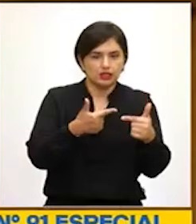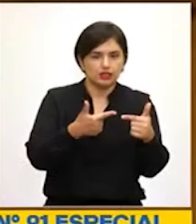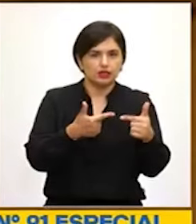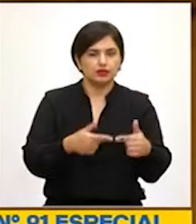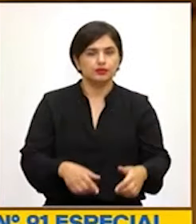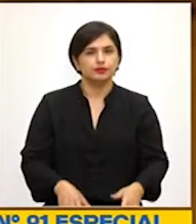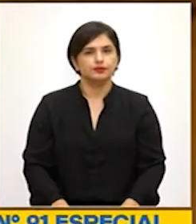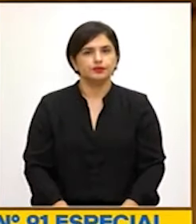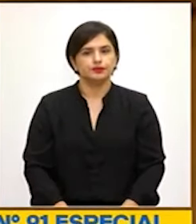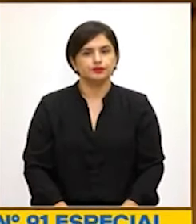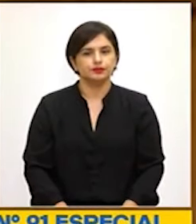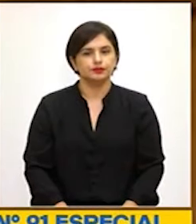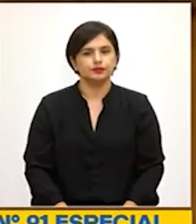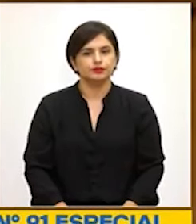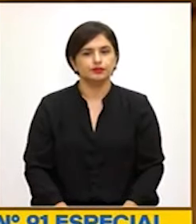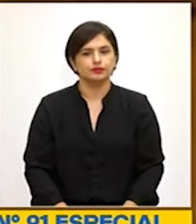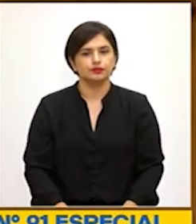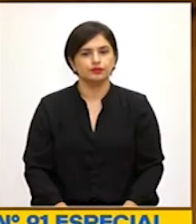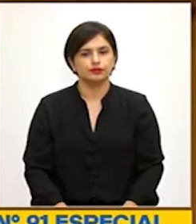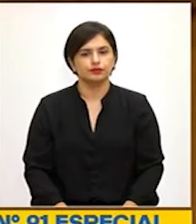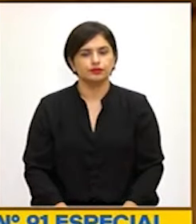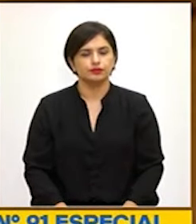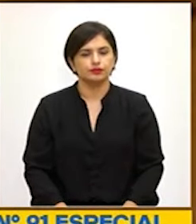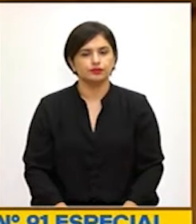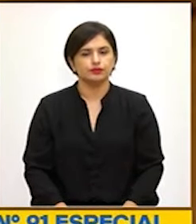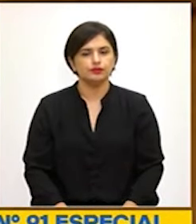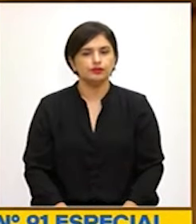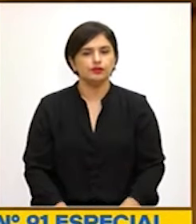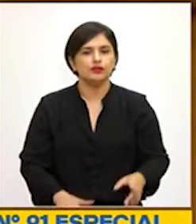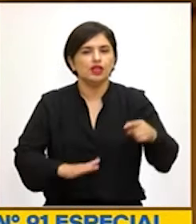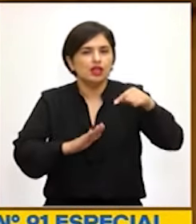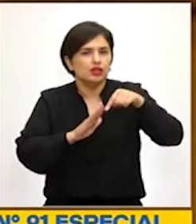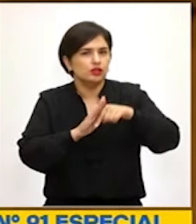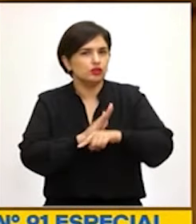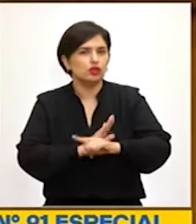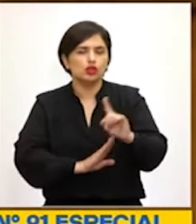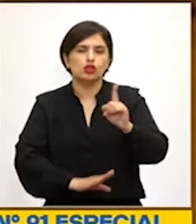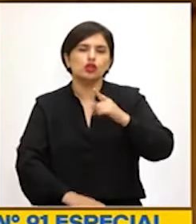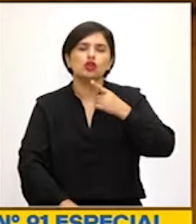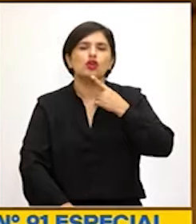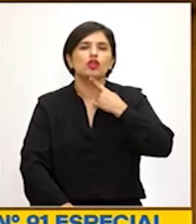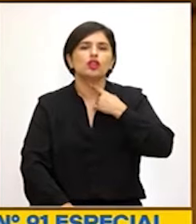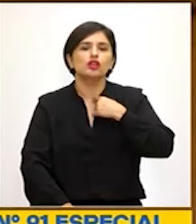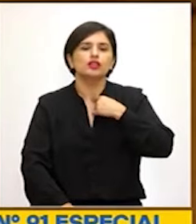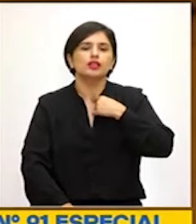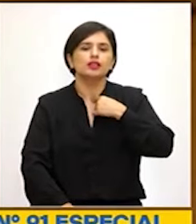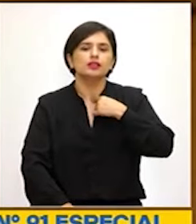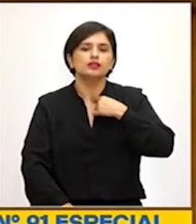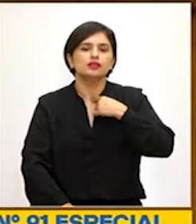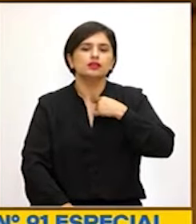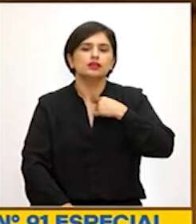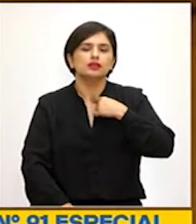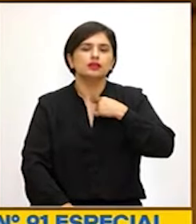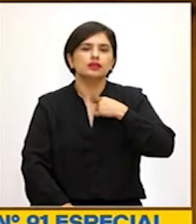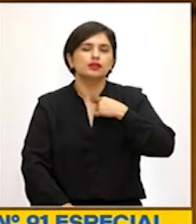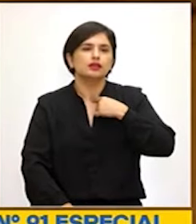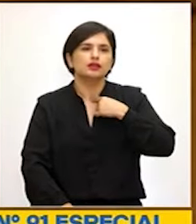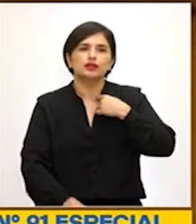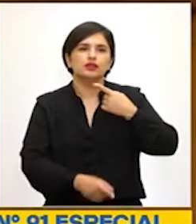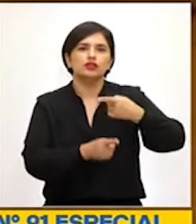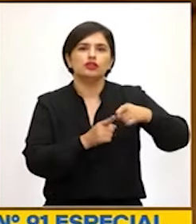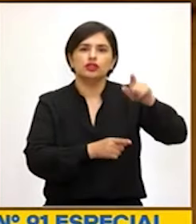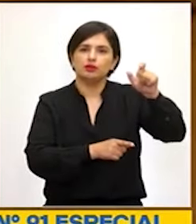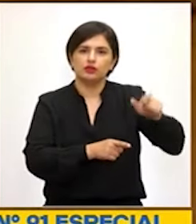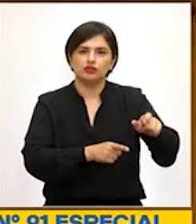es cierto este tema estén más allá mucho má allá de los intereses más grandes más profundos que son los intereses de nuestro país es